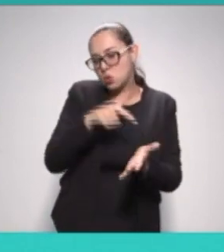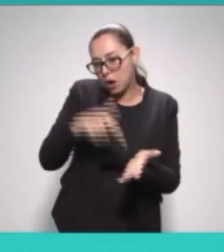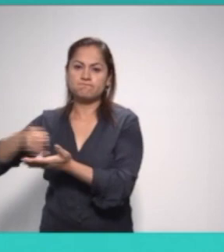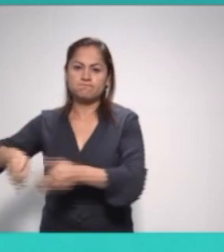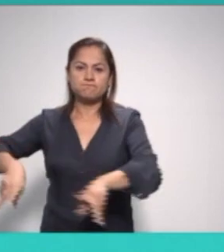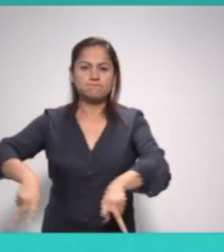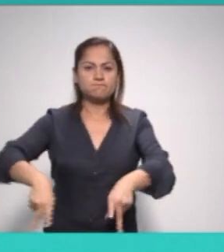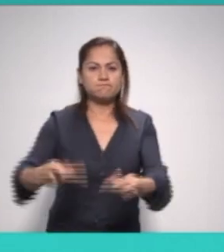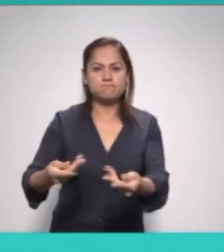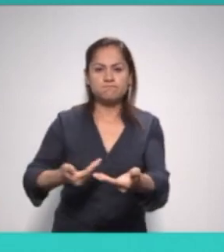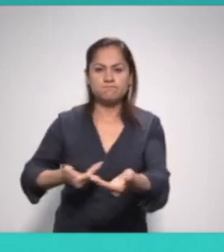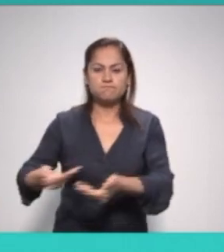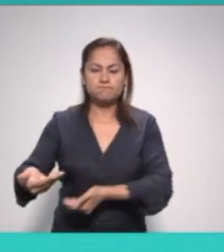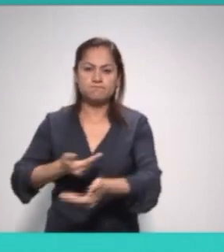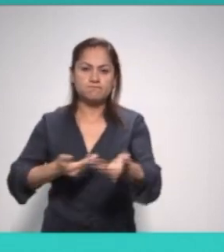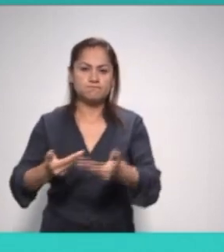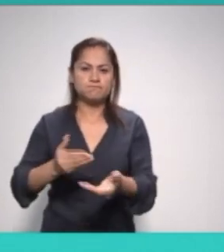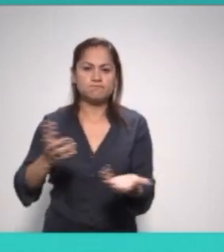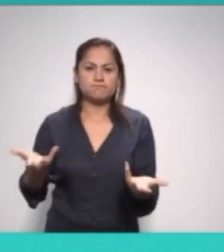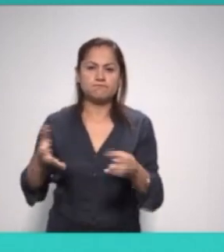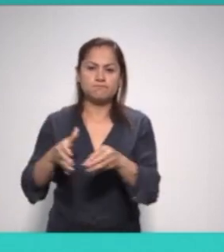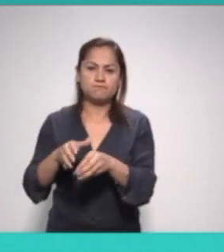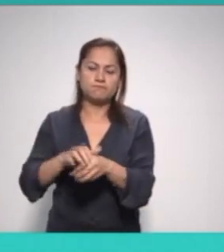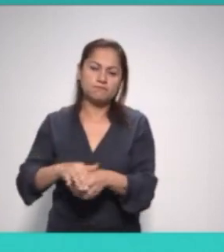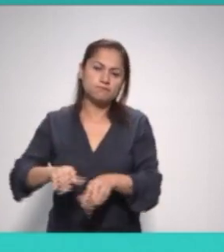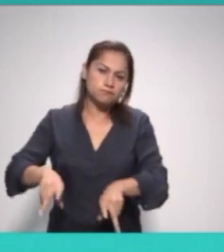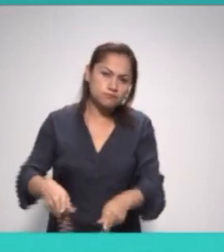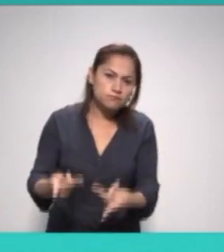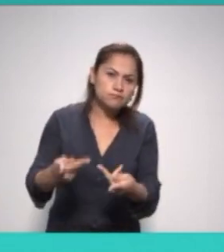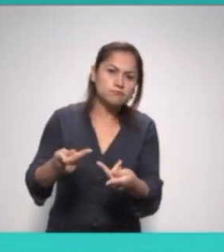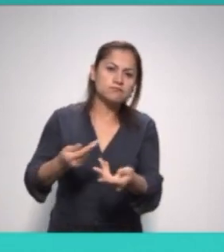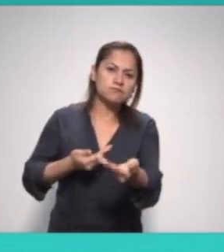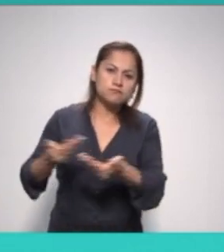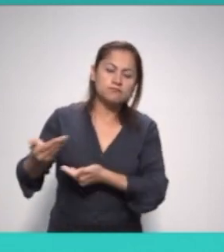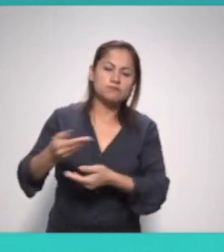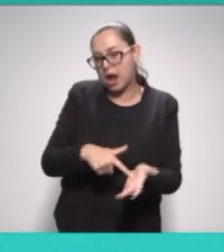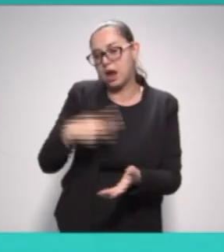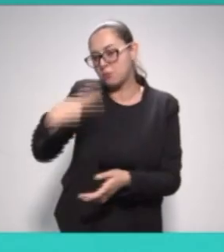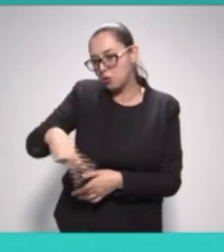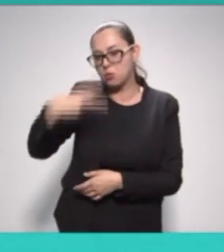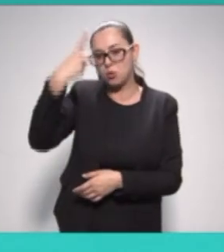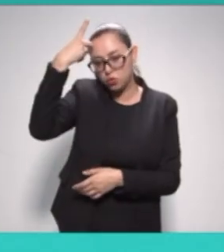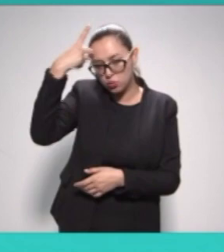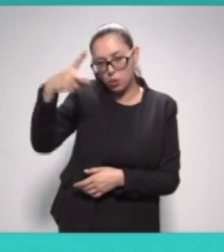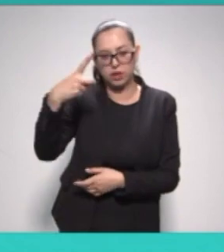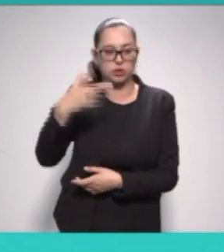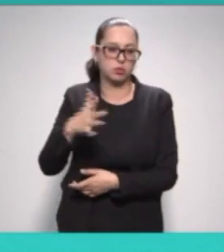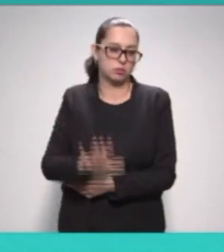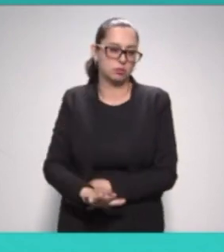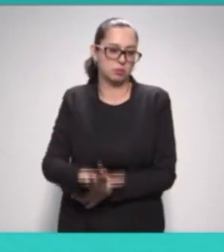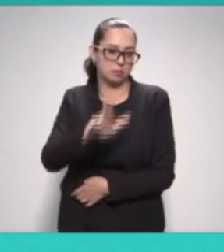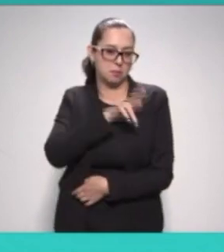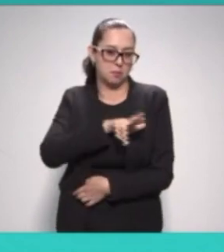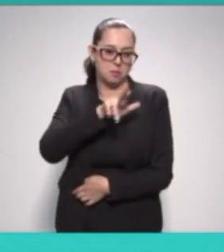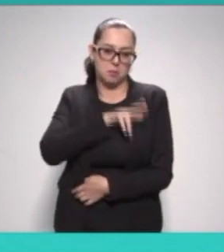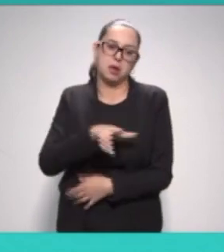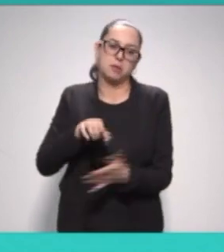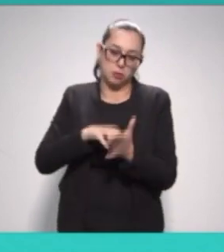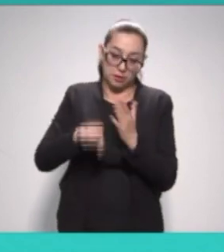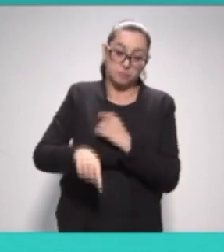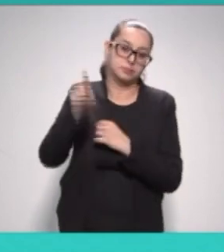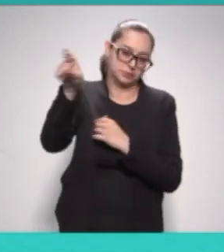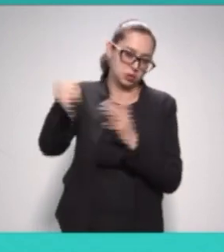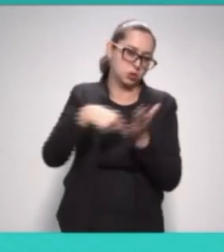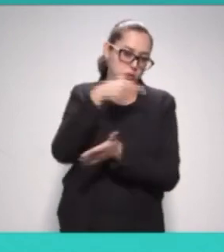tesitura atrás análisis de la normatividad correspondiente se confirmó que el sujeto obligado si tiene atribuciones para conocer de lo solicitado ya que